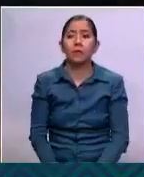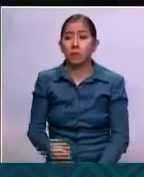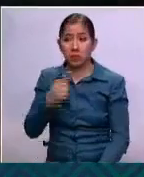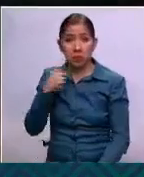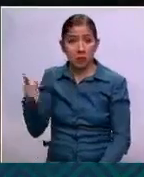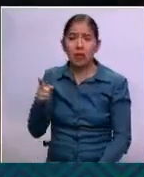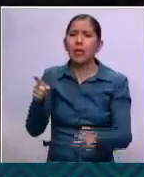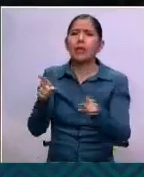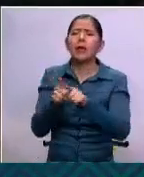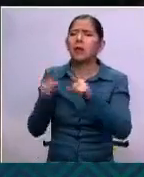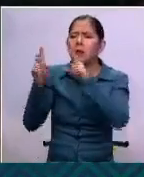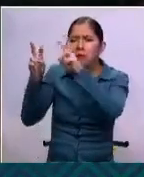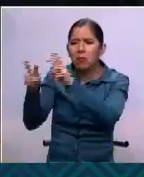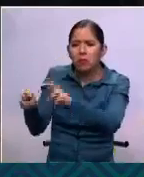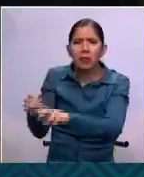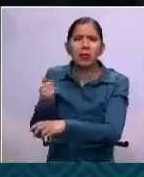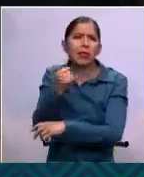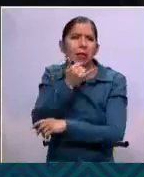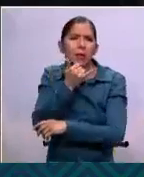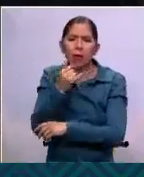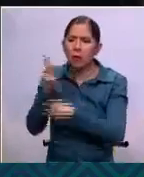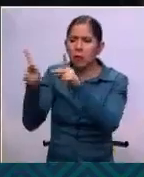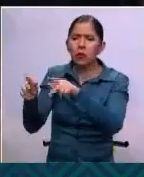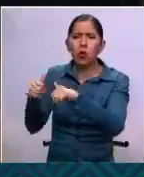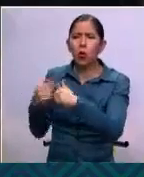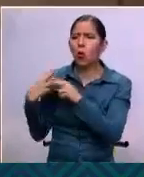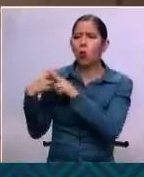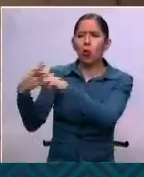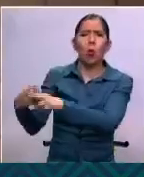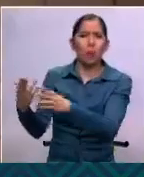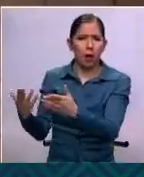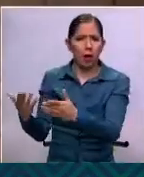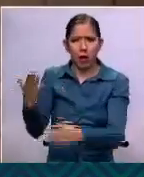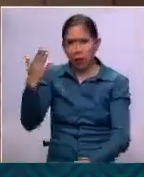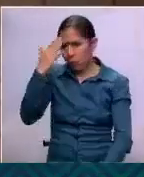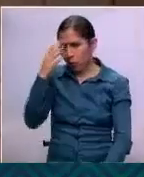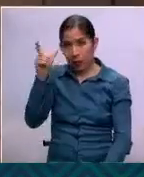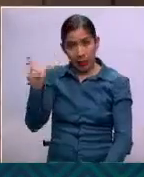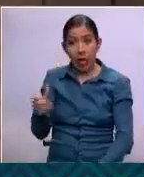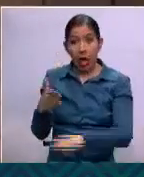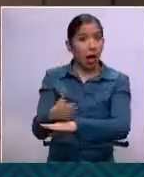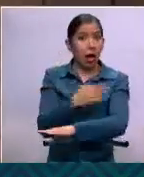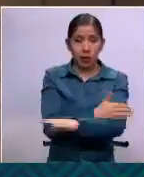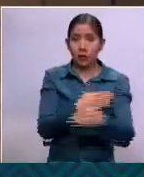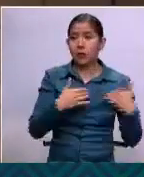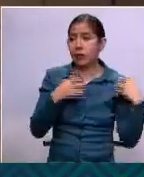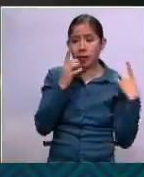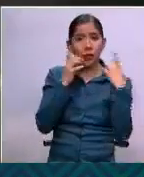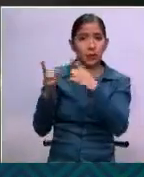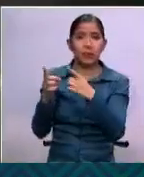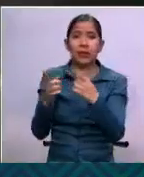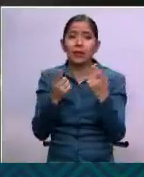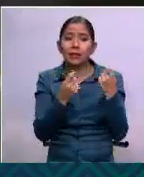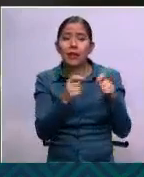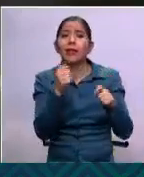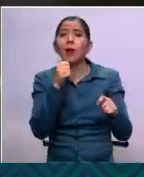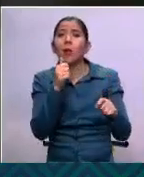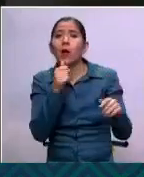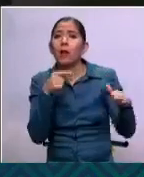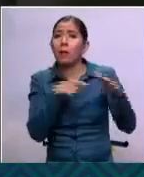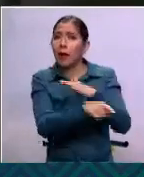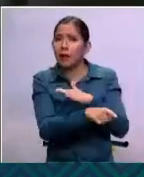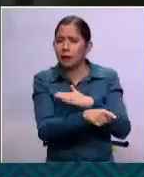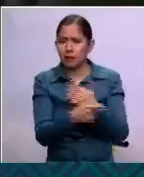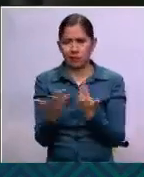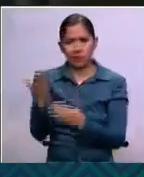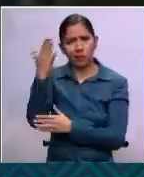una auditoría al proceso de designación de este juez, toda vez que se conoce que fue acusado del delito de tentativa de homicidio contra una mujer